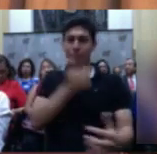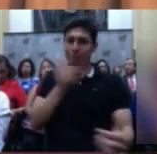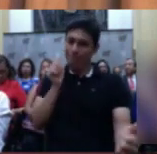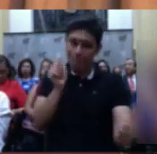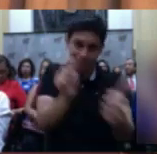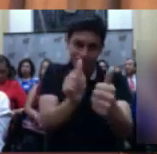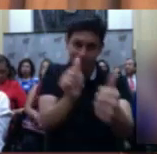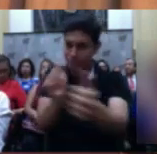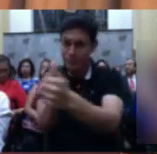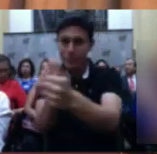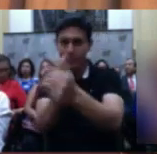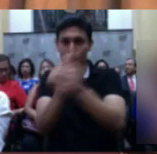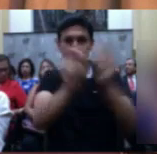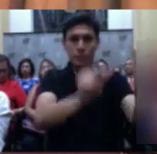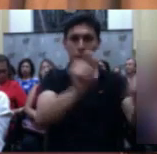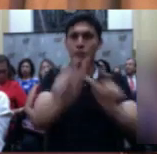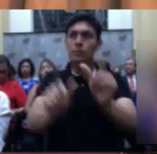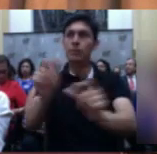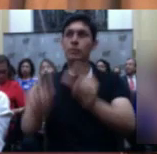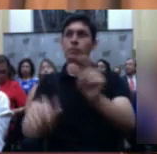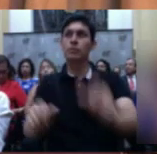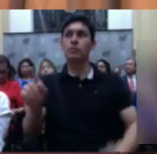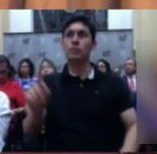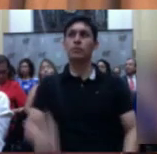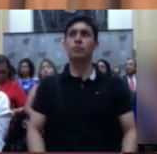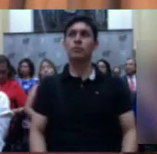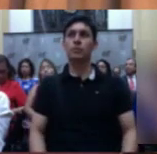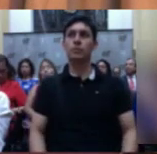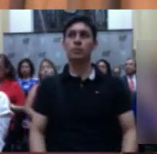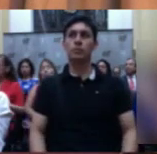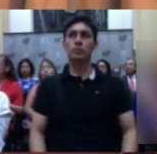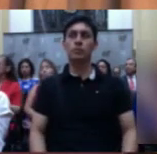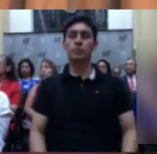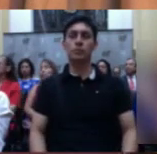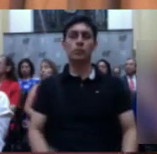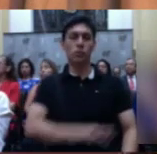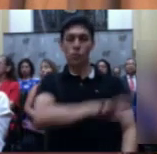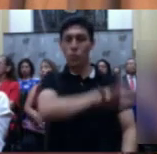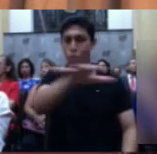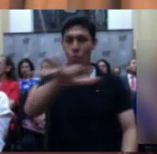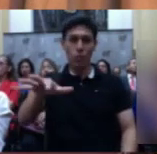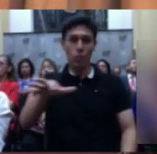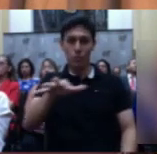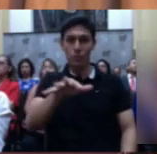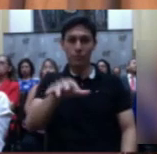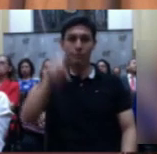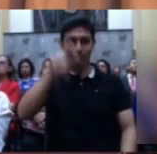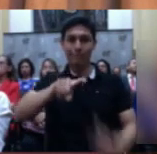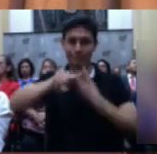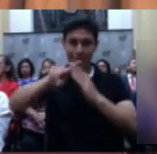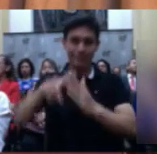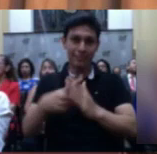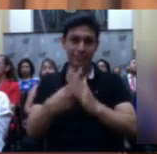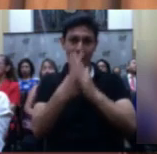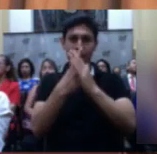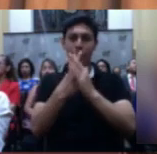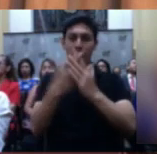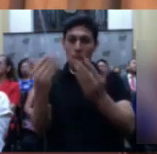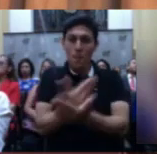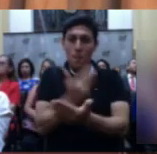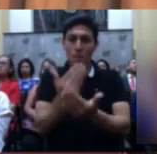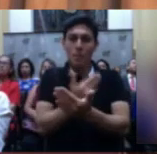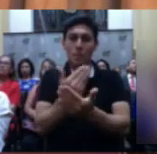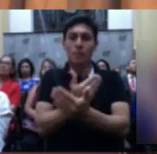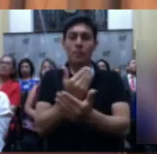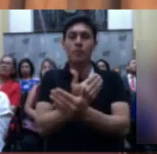no sea de las élites solamente. Así, llevamos a cabo una iniciativa innovadora denominada